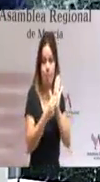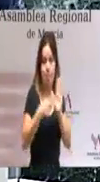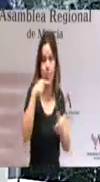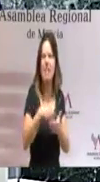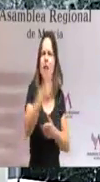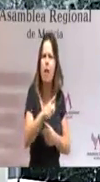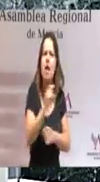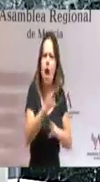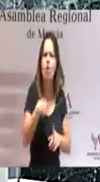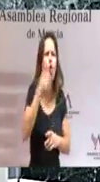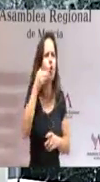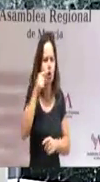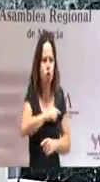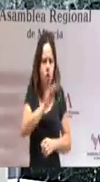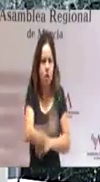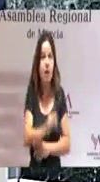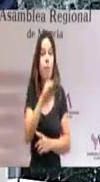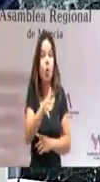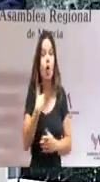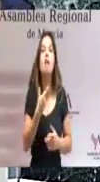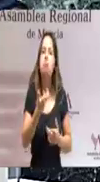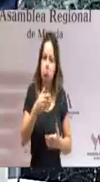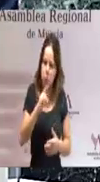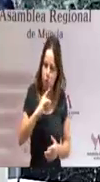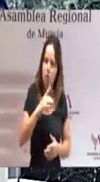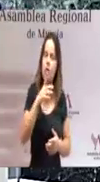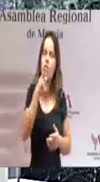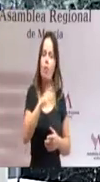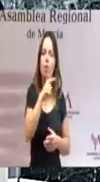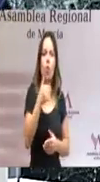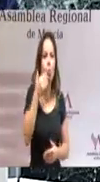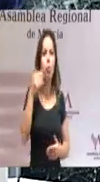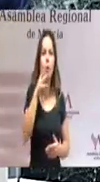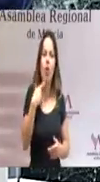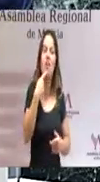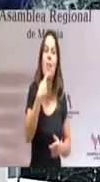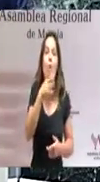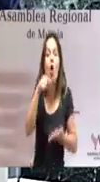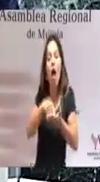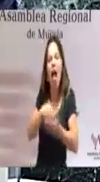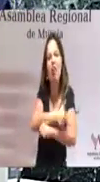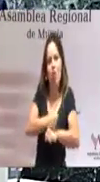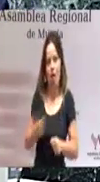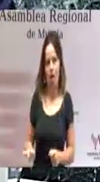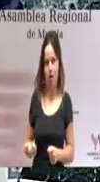muy orgullosos que nos sentimos. Y me alegra de que saque pecho, pero diga que fue una exigencia de Ciudadanos.